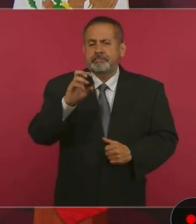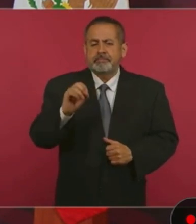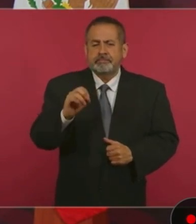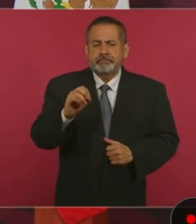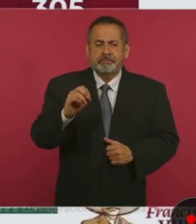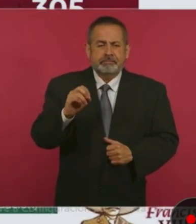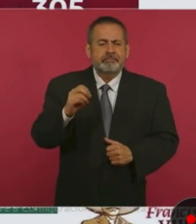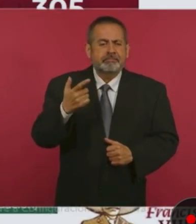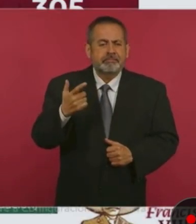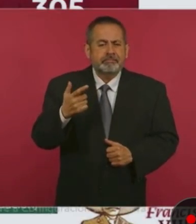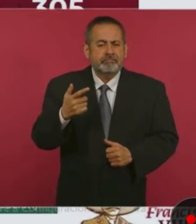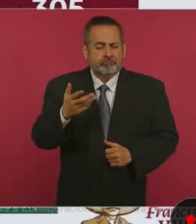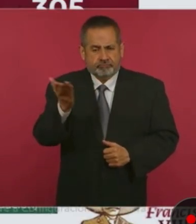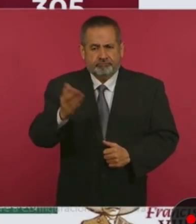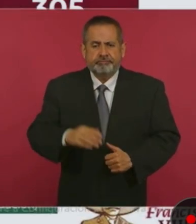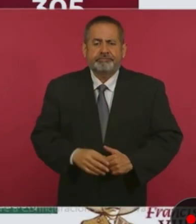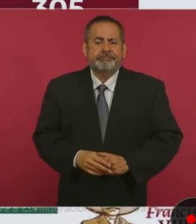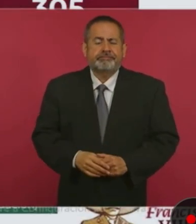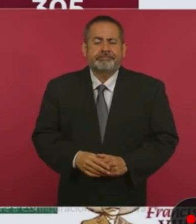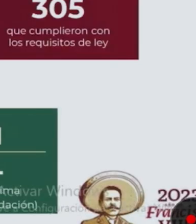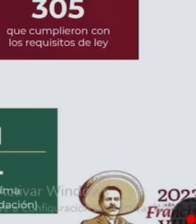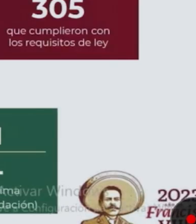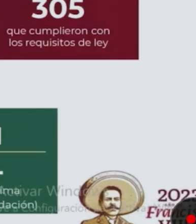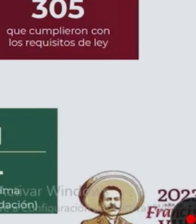307 que habían cumplido sus